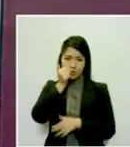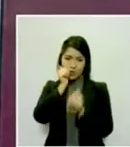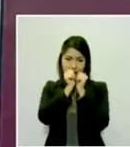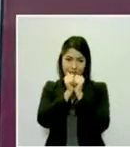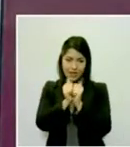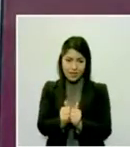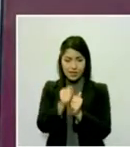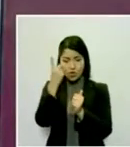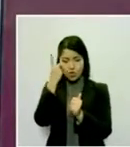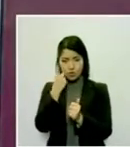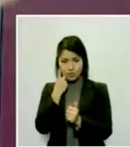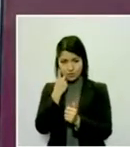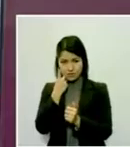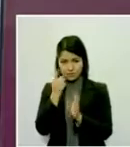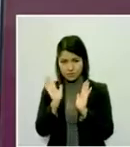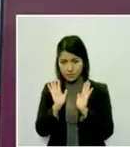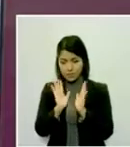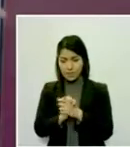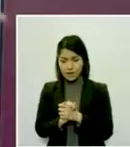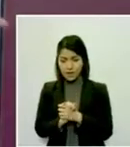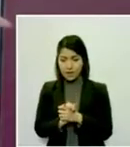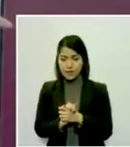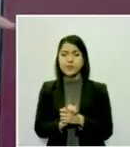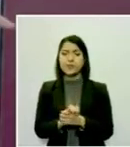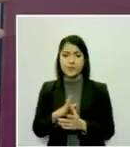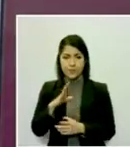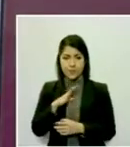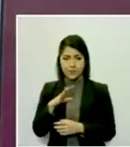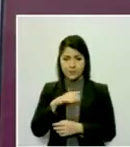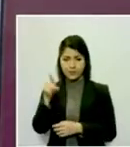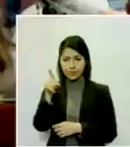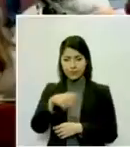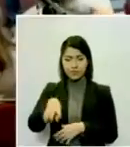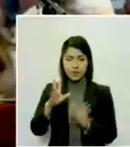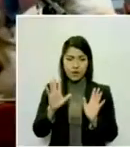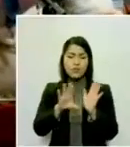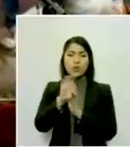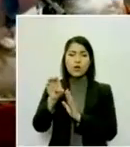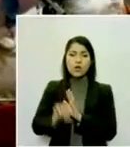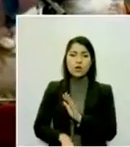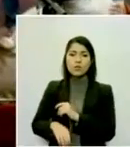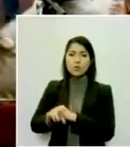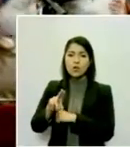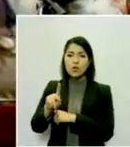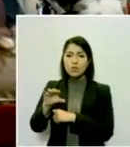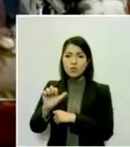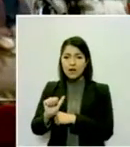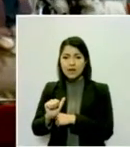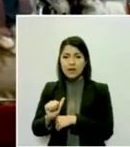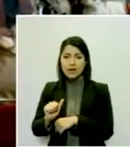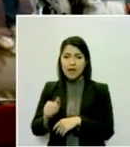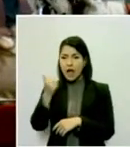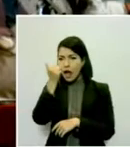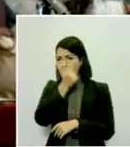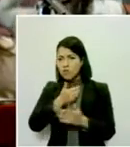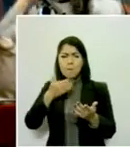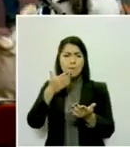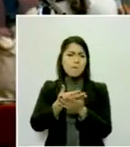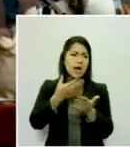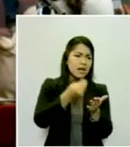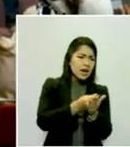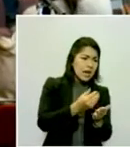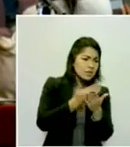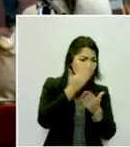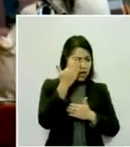también, pero que tienen albergue. Sí, por ejemplo, la normal urbana no tiene albergue. No, los jóvenes